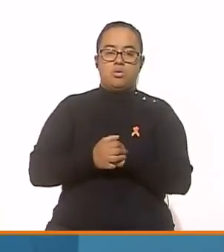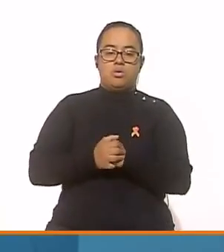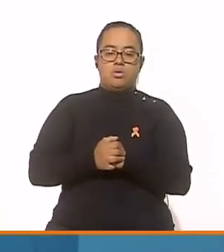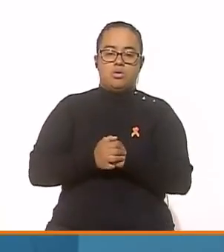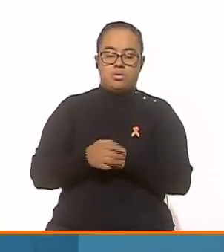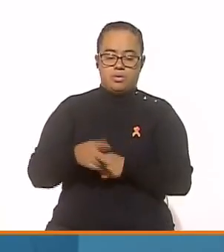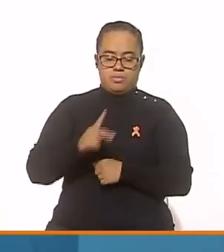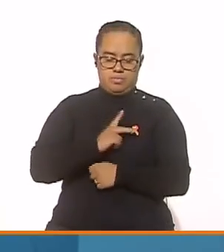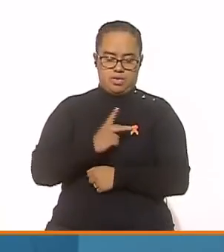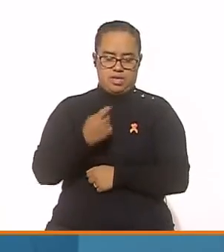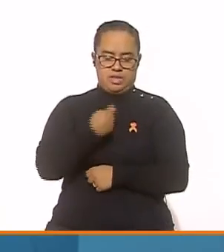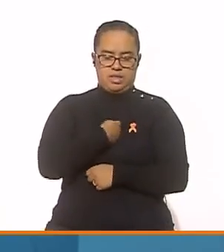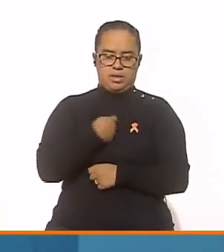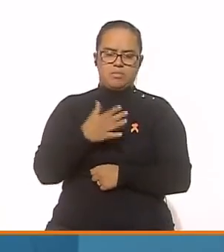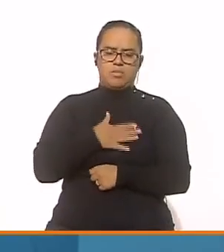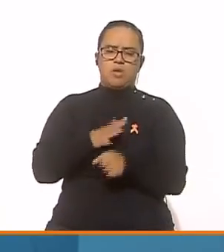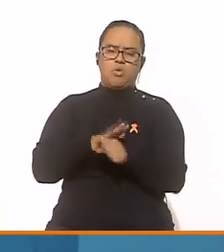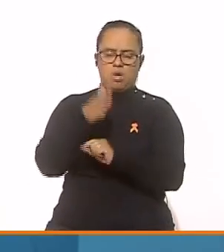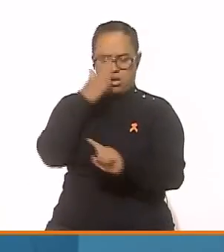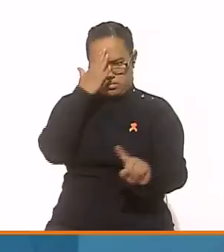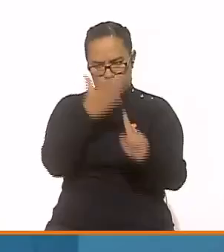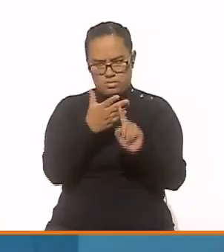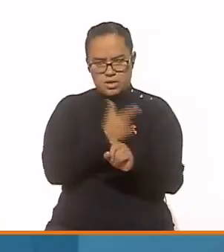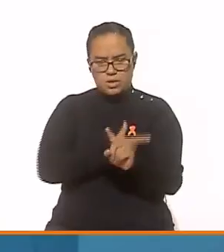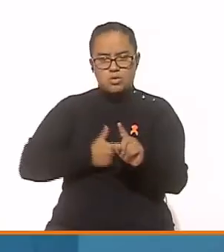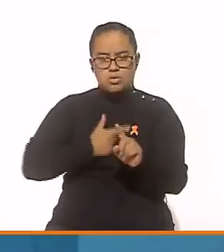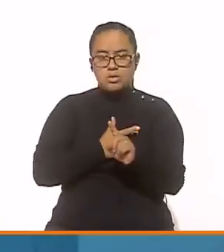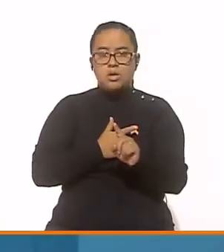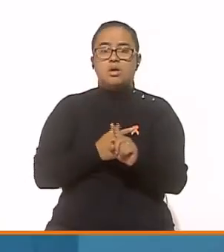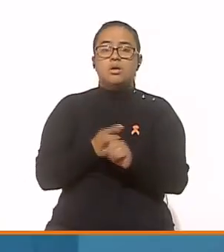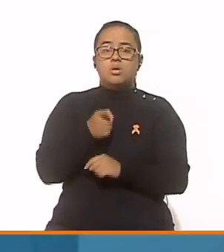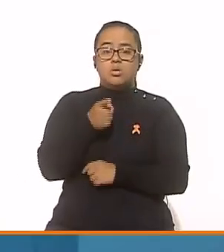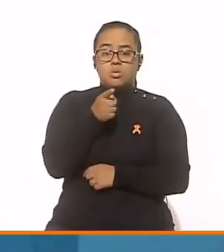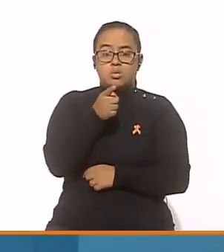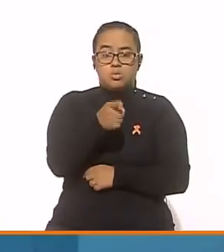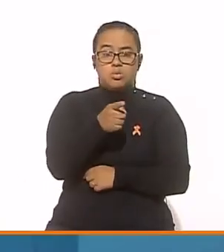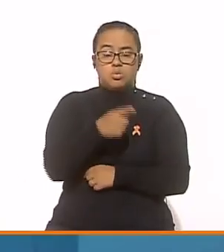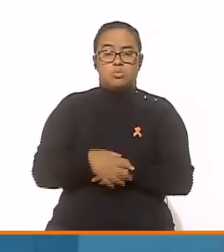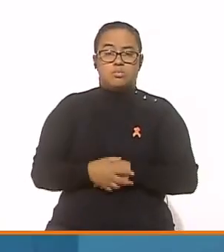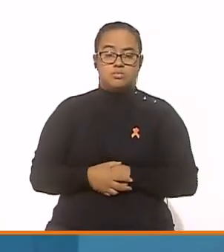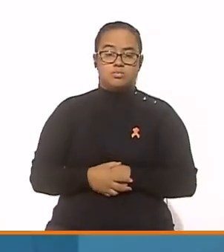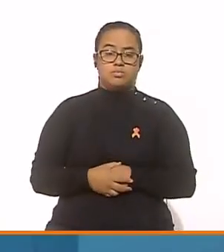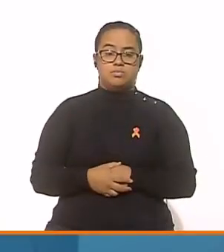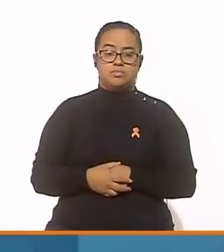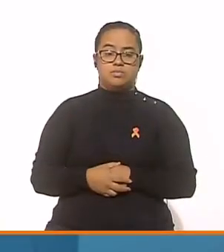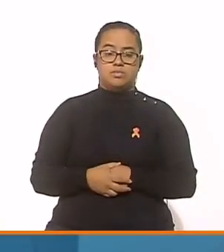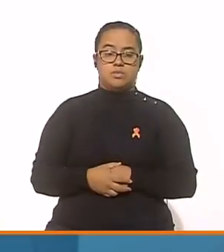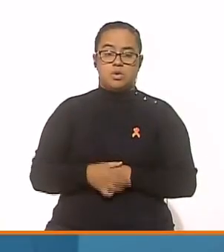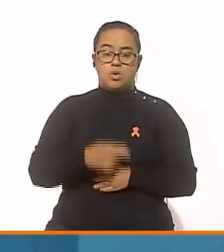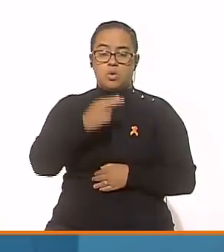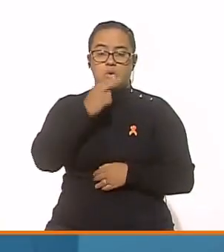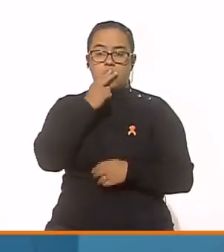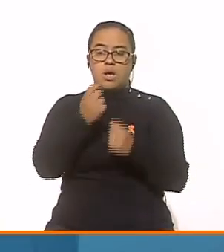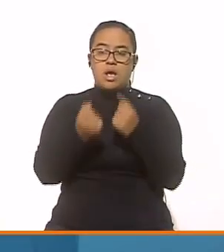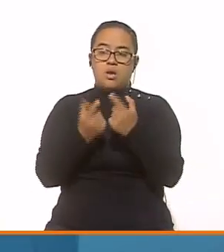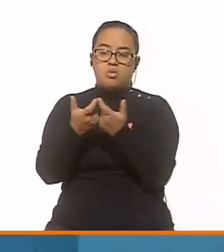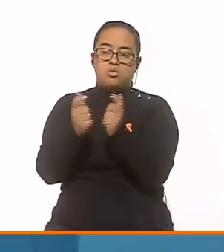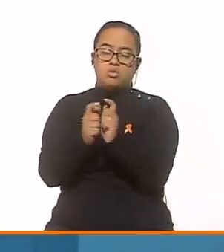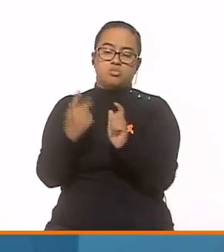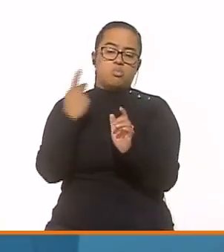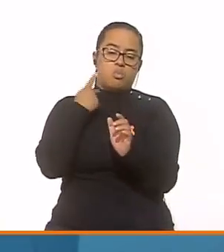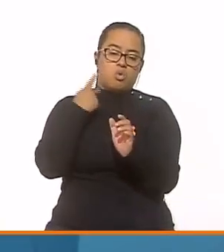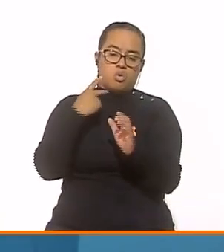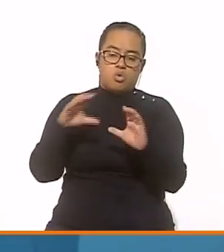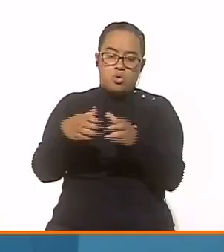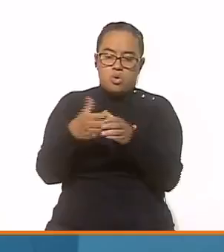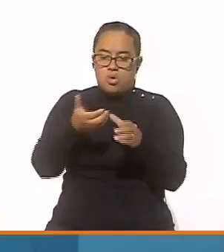nuestras identidades, nuestras orientaciones sean víctimas también del uso político de algunos grupos